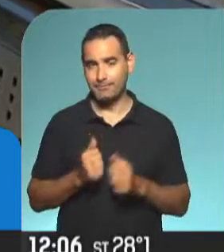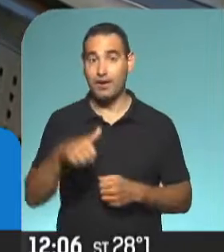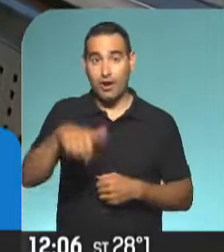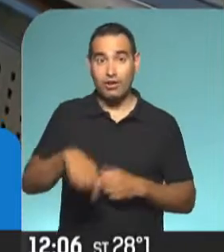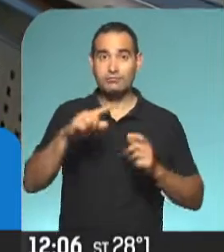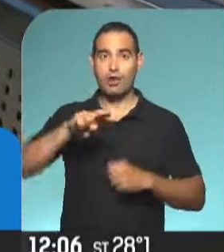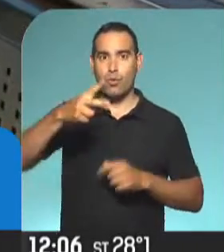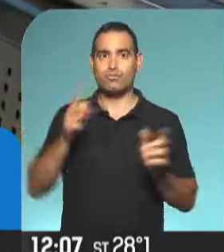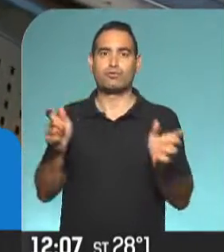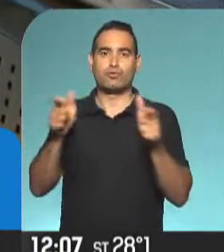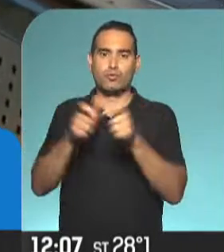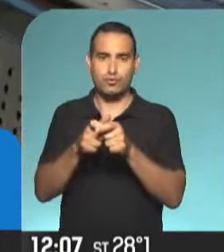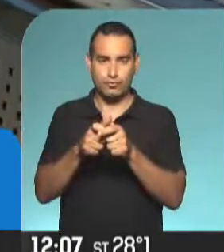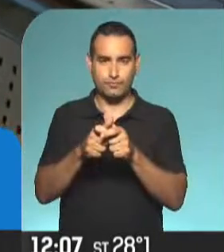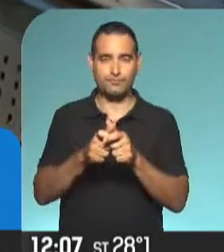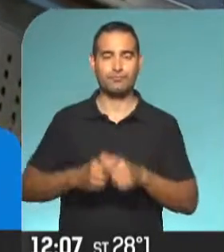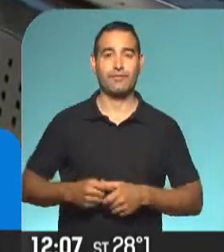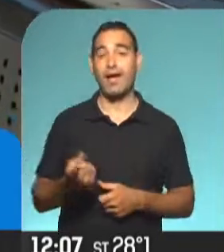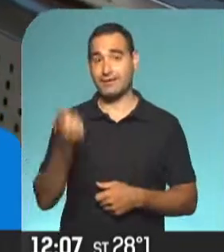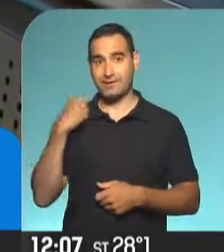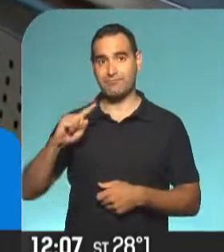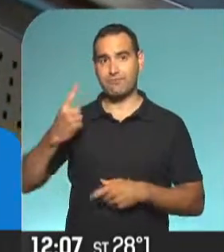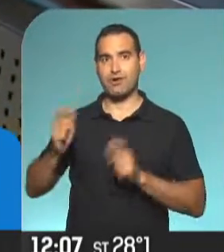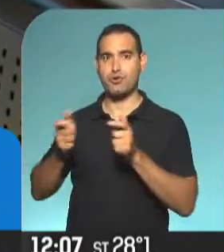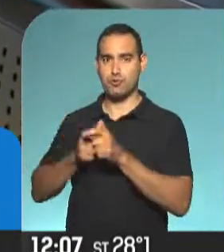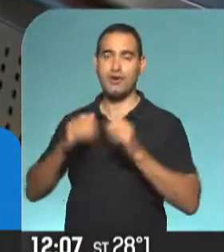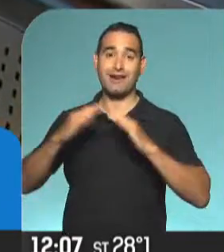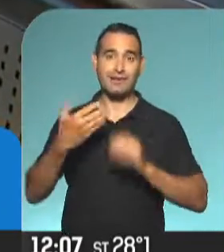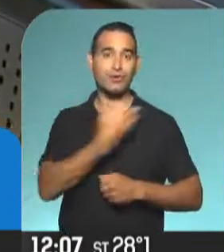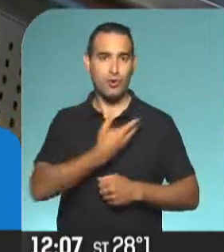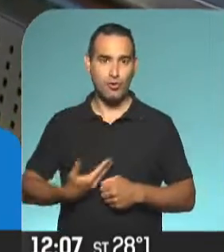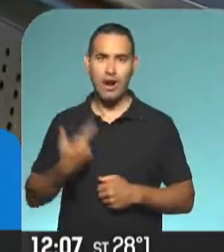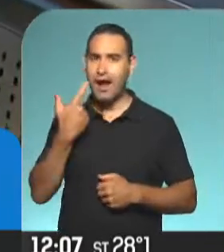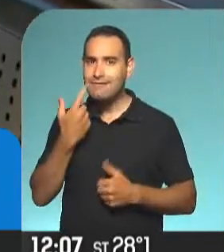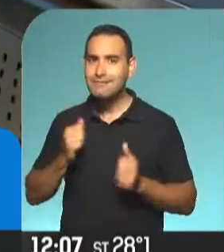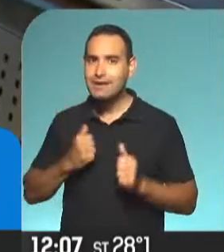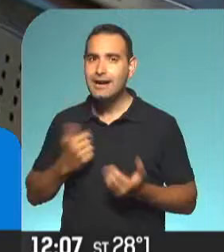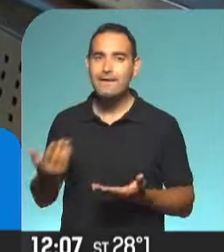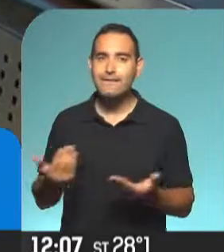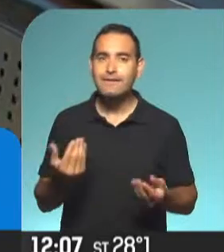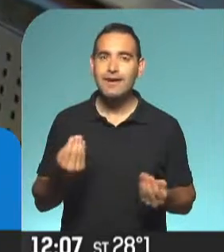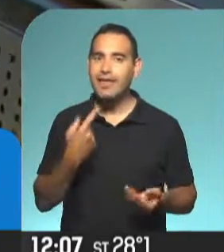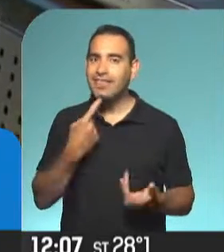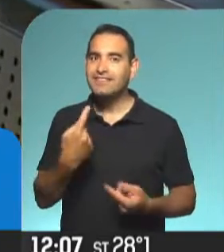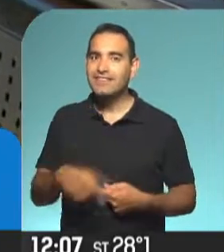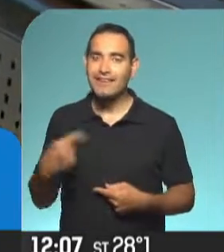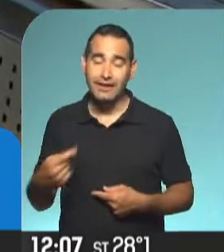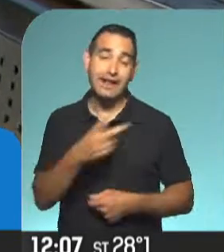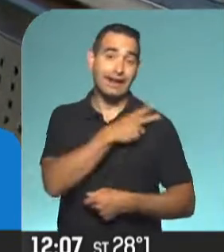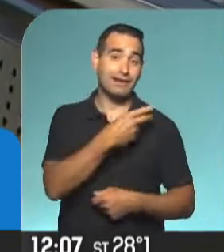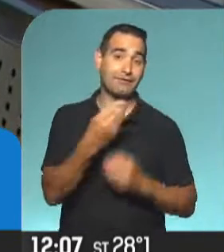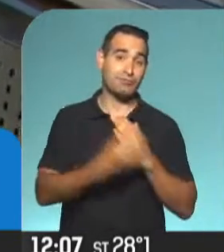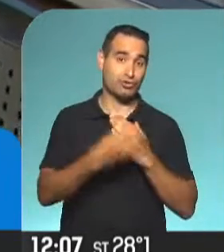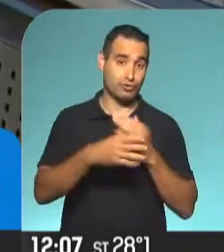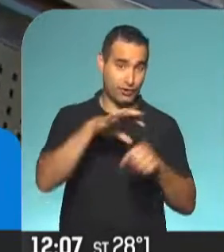reunión. La otra era la jornada de ayer, también en Casa de Gobierno, esperando también alguna definición, como bien decían ustedes, con el jefe de gabinete,